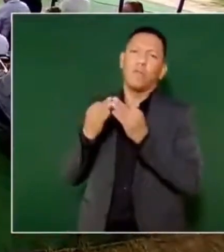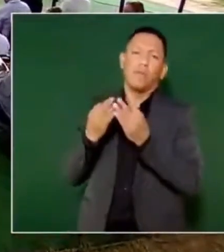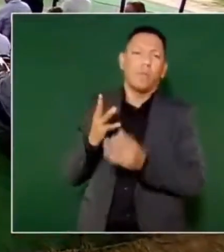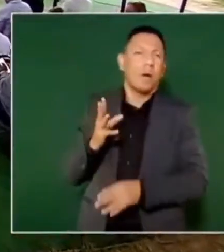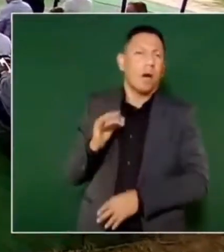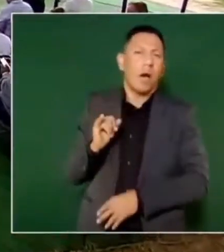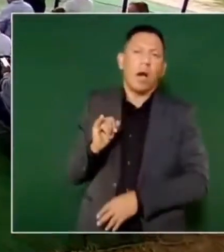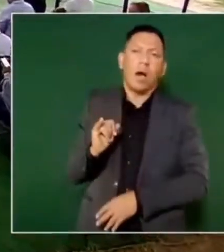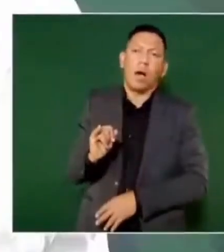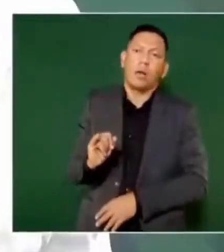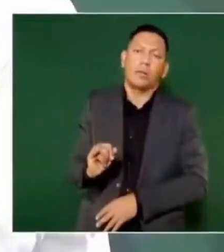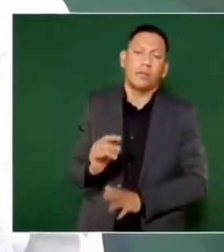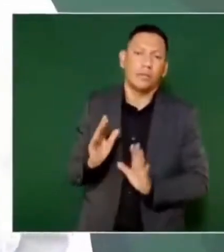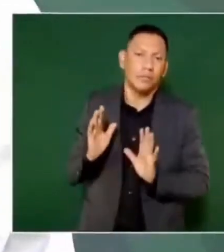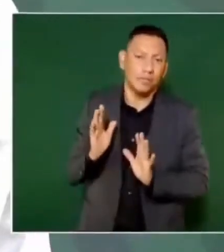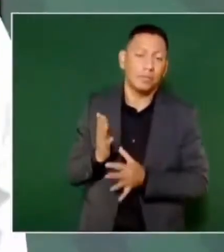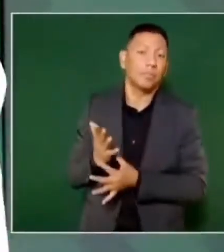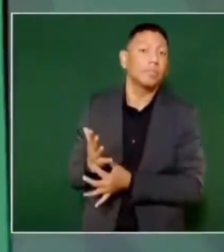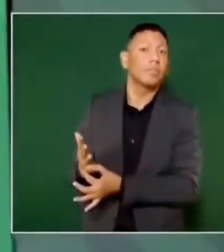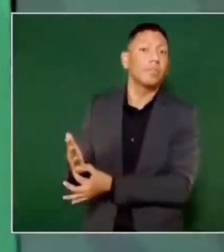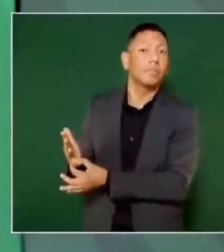sosteniendo que